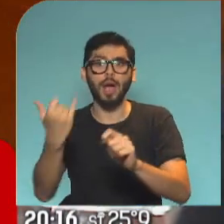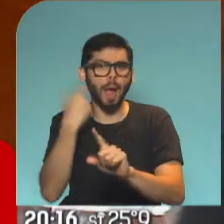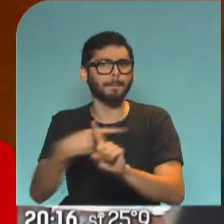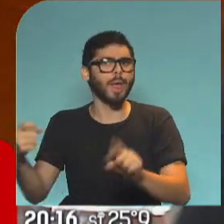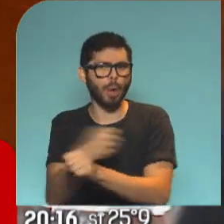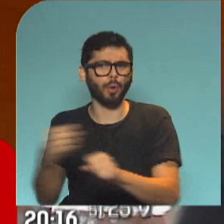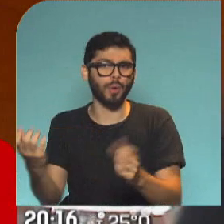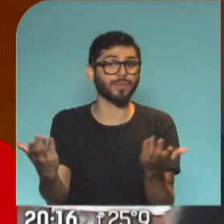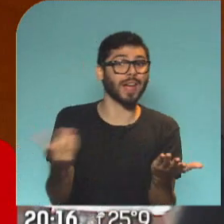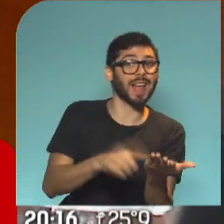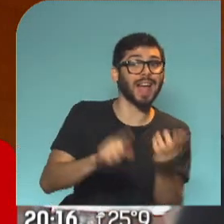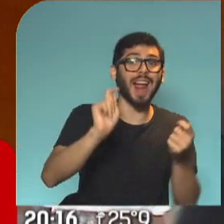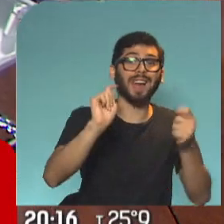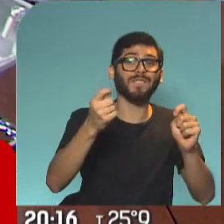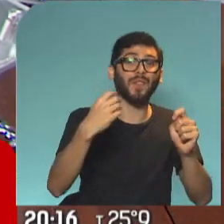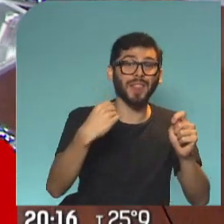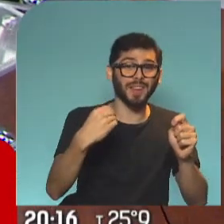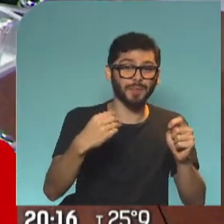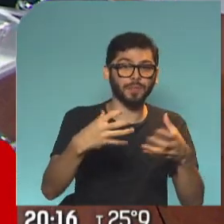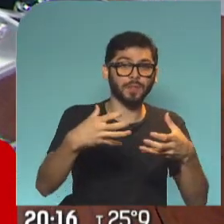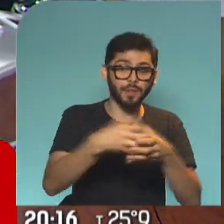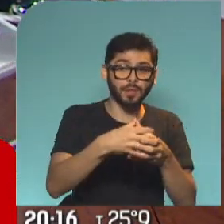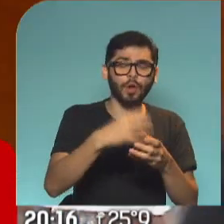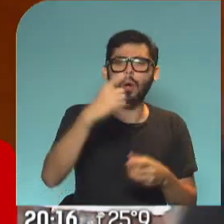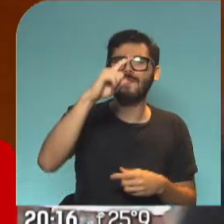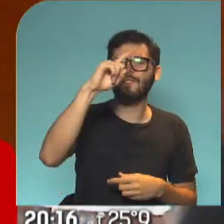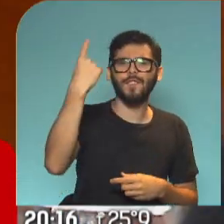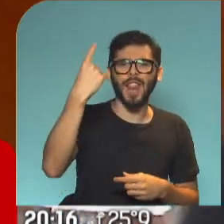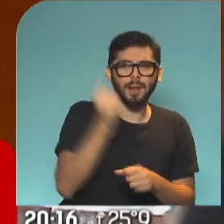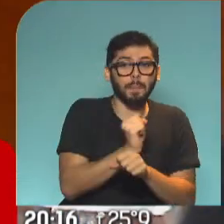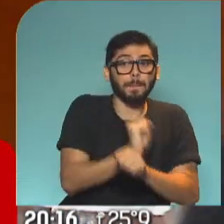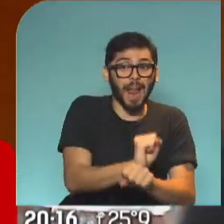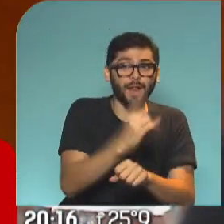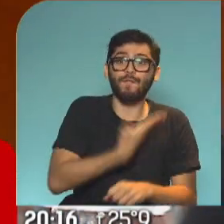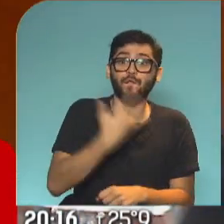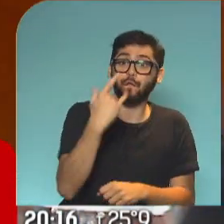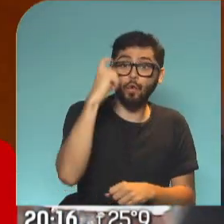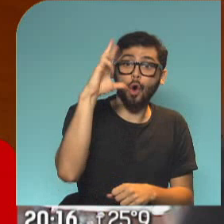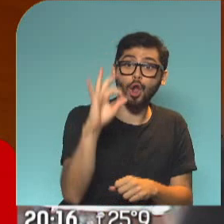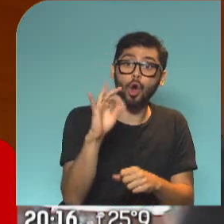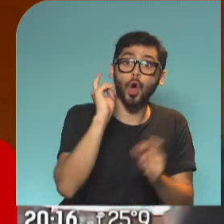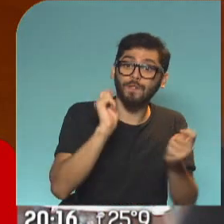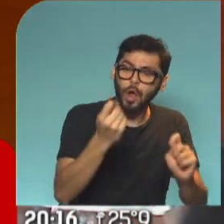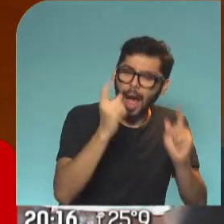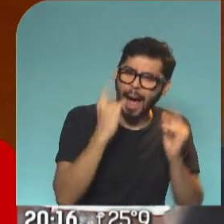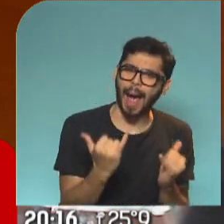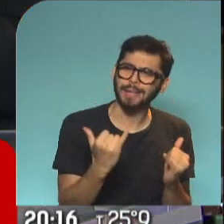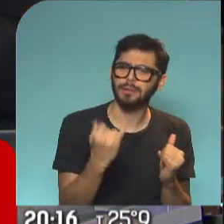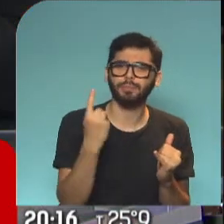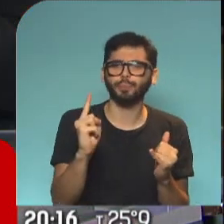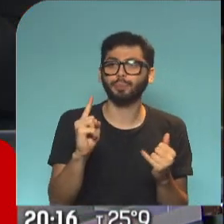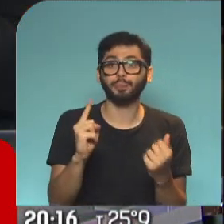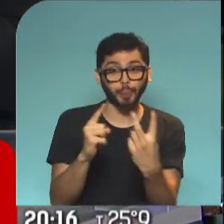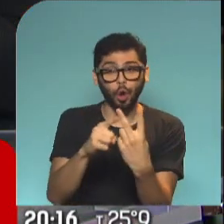la reforma sobre la estructura del fuero federal penal de nuestro país pero también hay una reforma que es la que nos pide la gente como